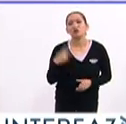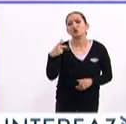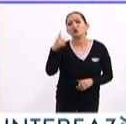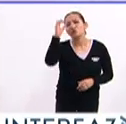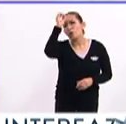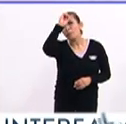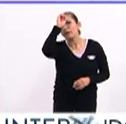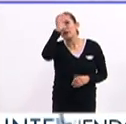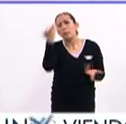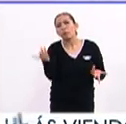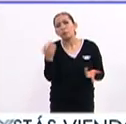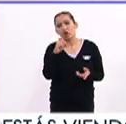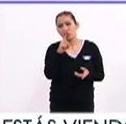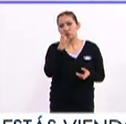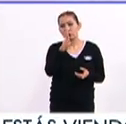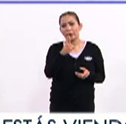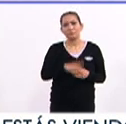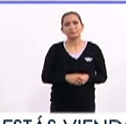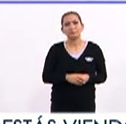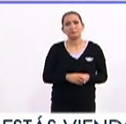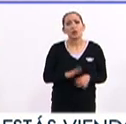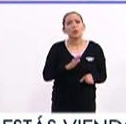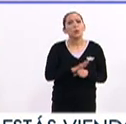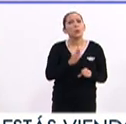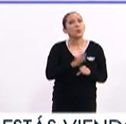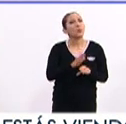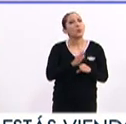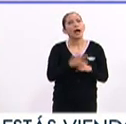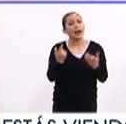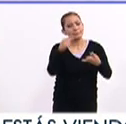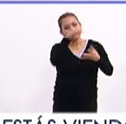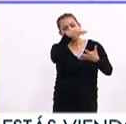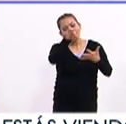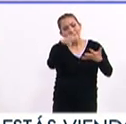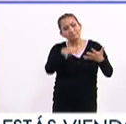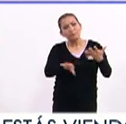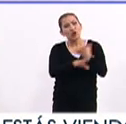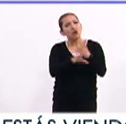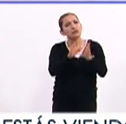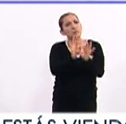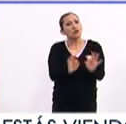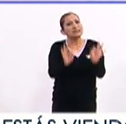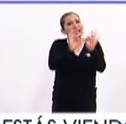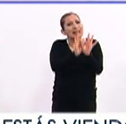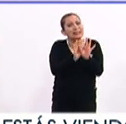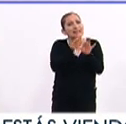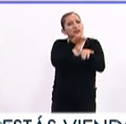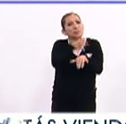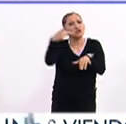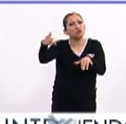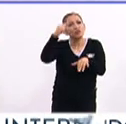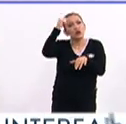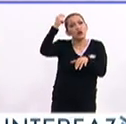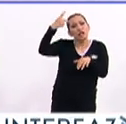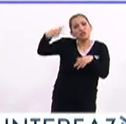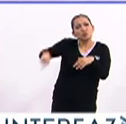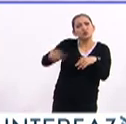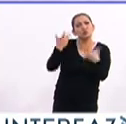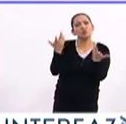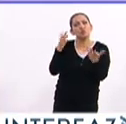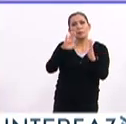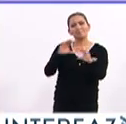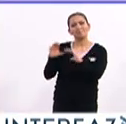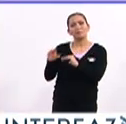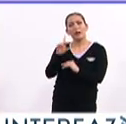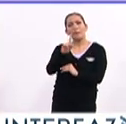tu opinión, doctor Omar, ¿cuáles serían los puntos más relevantes de su teoría, de su pedagogía? Y